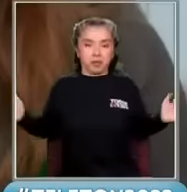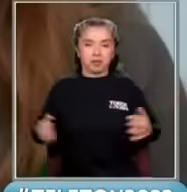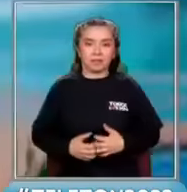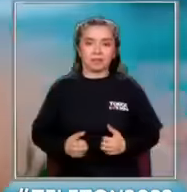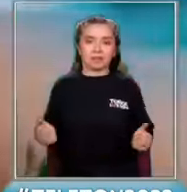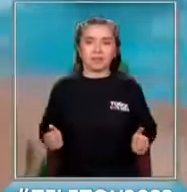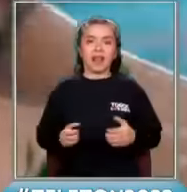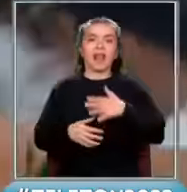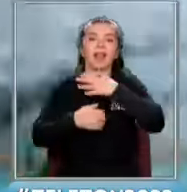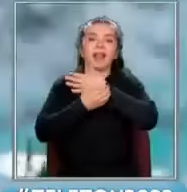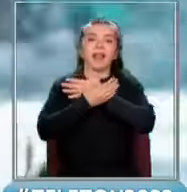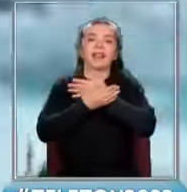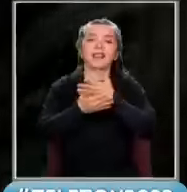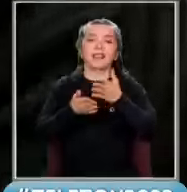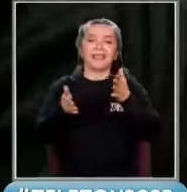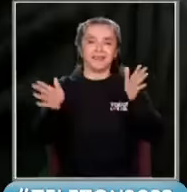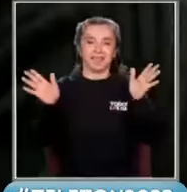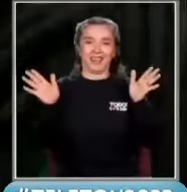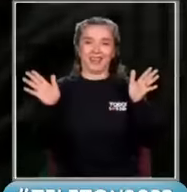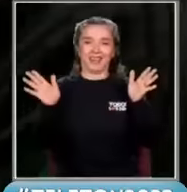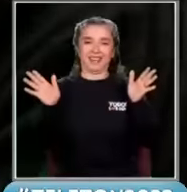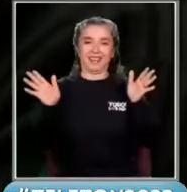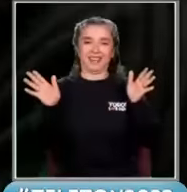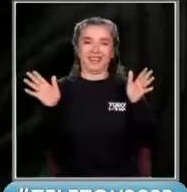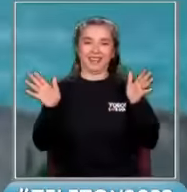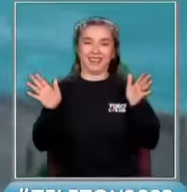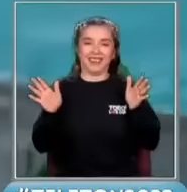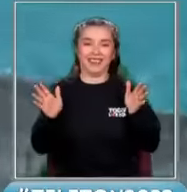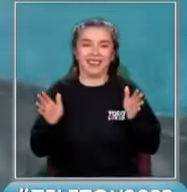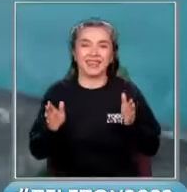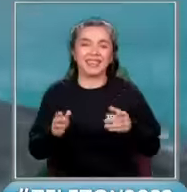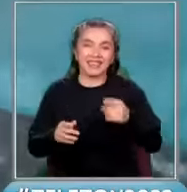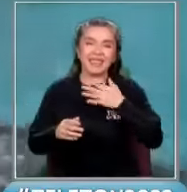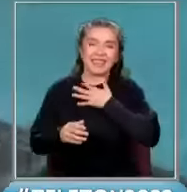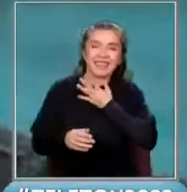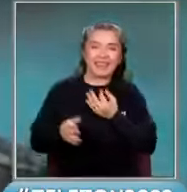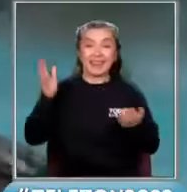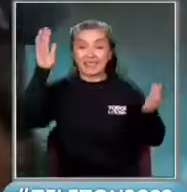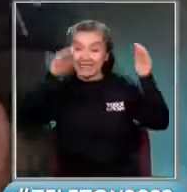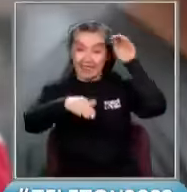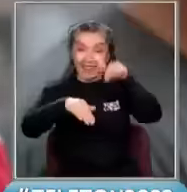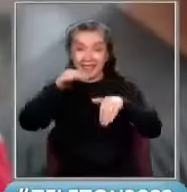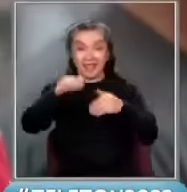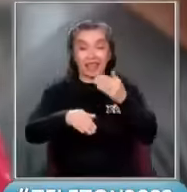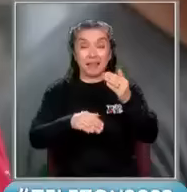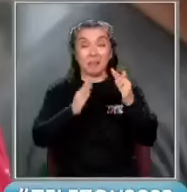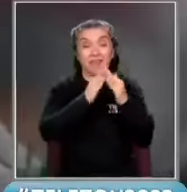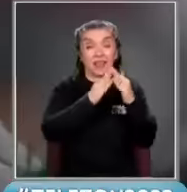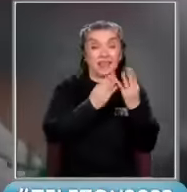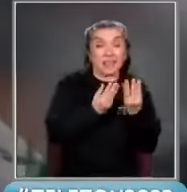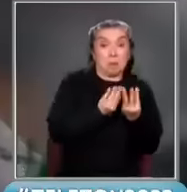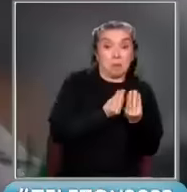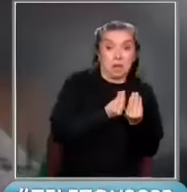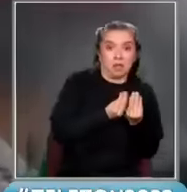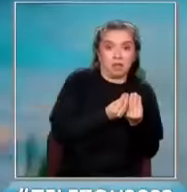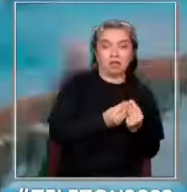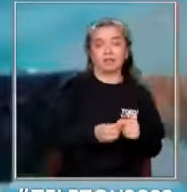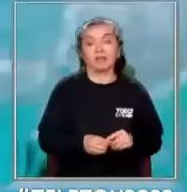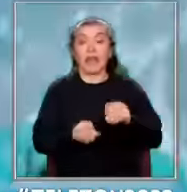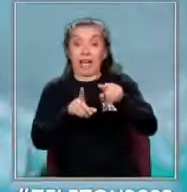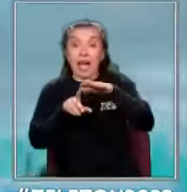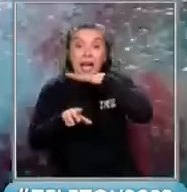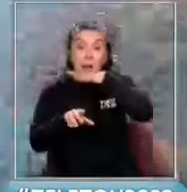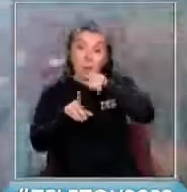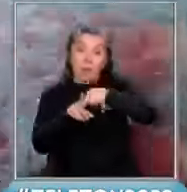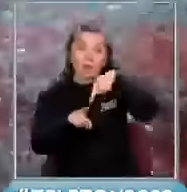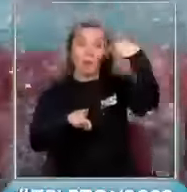quiero agradecer. O sea, me estaba volviendo a la niña que yo veía en la piscina de mi casa, con ganas de nadar, pero miedo a lo que le pasaba. Afuera del agua